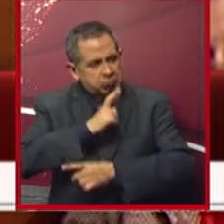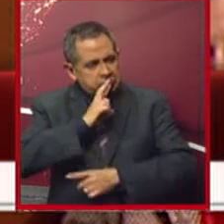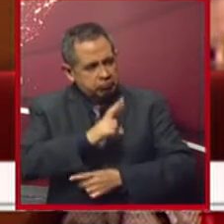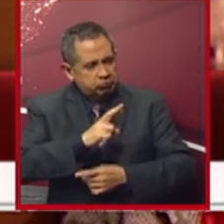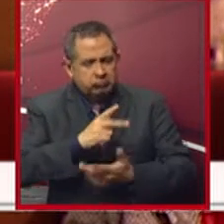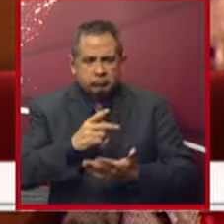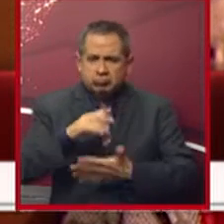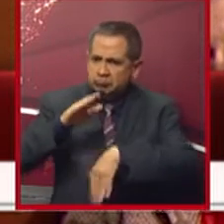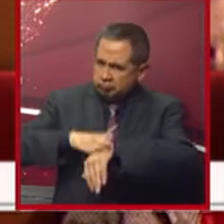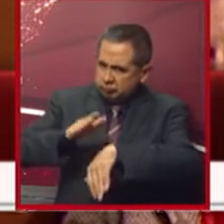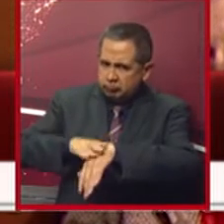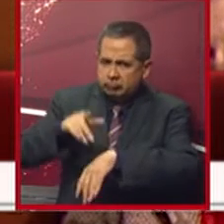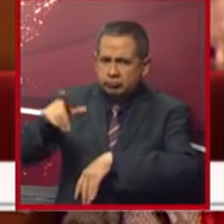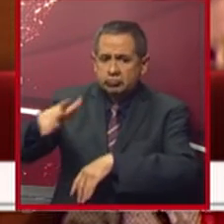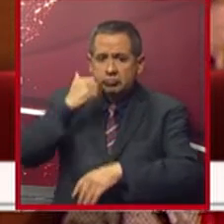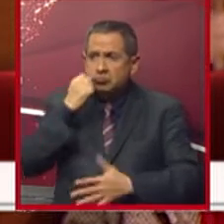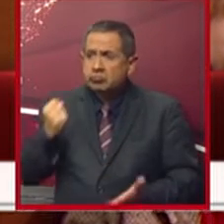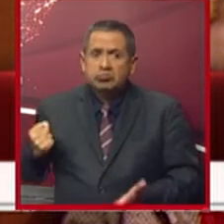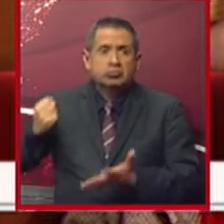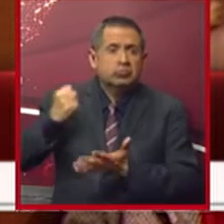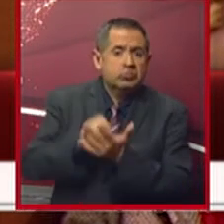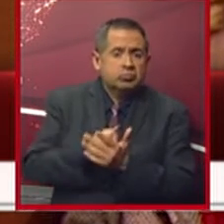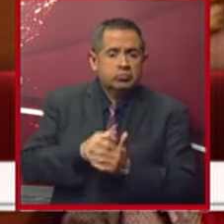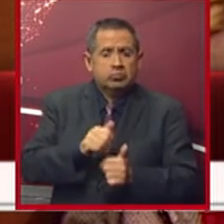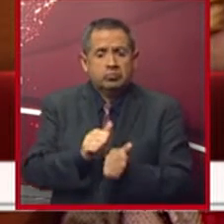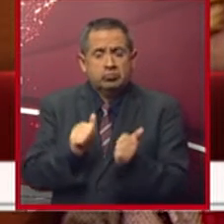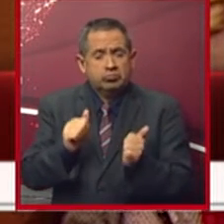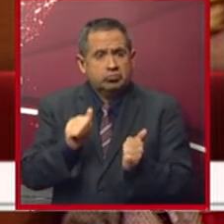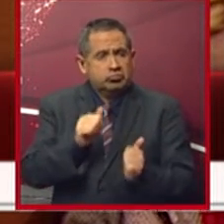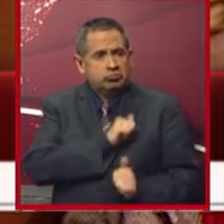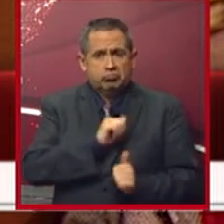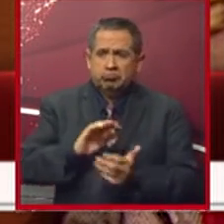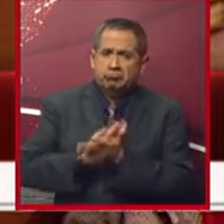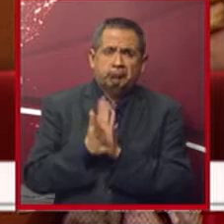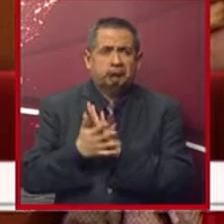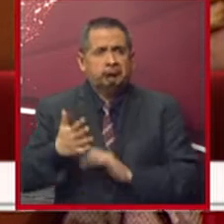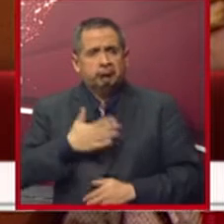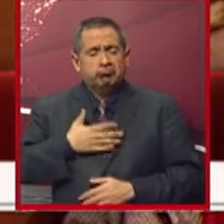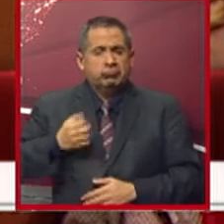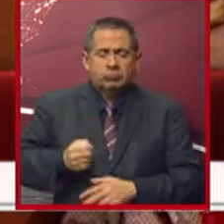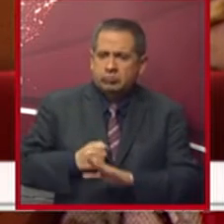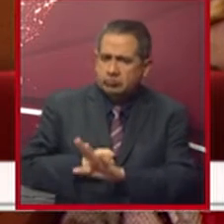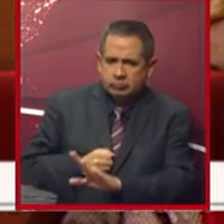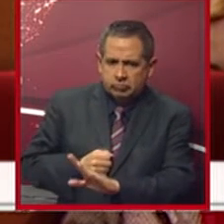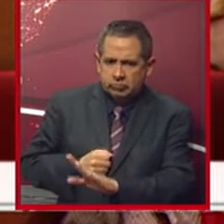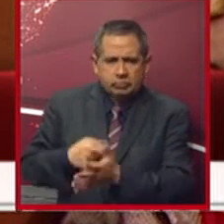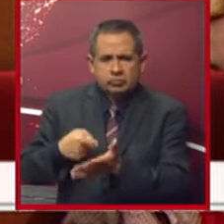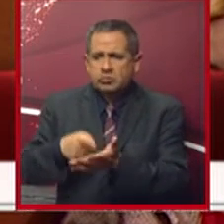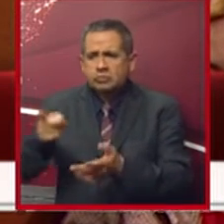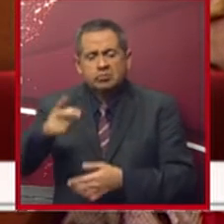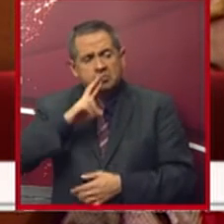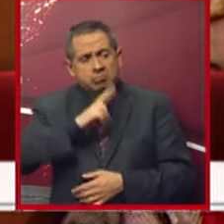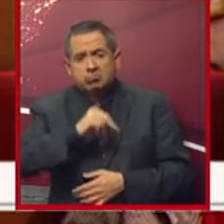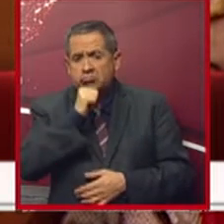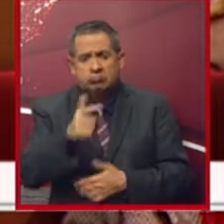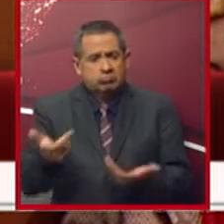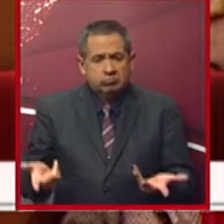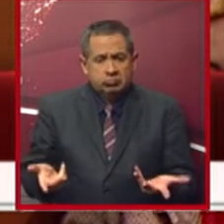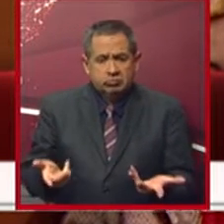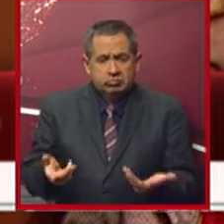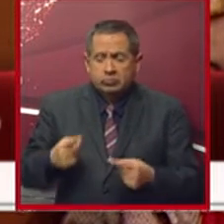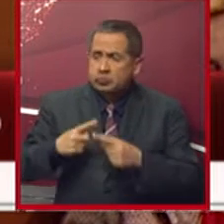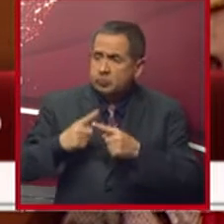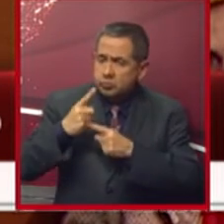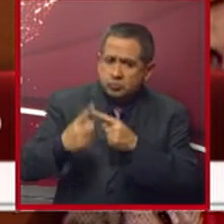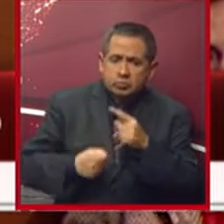exigirle cuentas a quienes hoy quieren empoderar permanentemente en la Constitución, porque déjenme les digo, no rinden cuentas. Año con